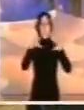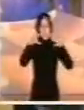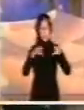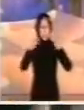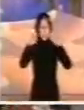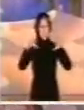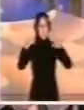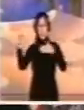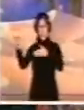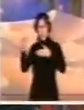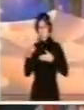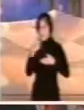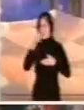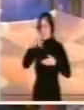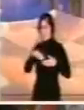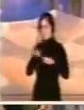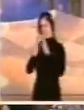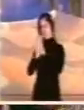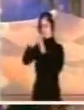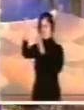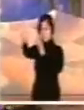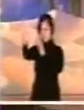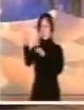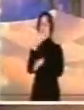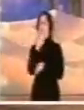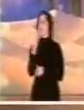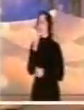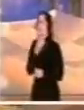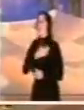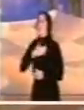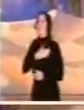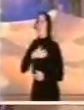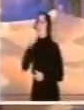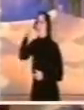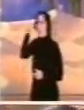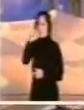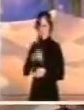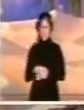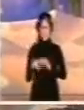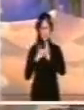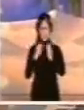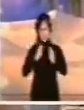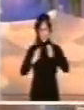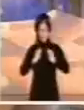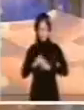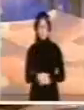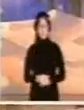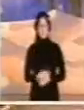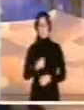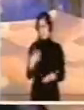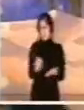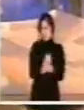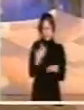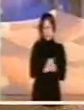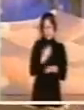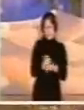por la encantadora vecina de Simón Bolívar. Nada, nada, yo tener de todo aquí, no